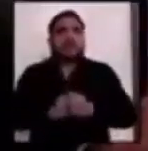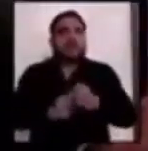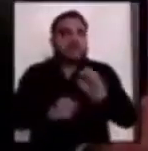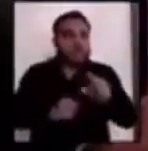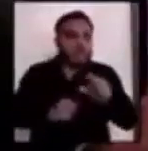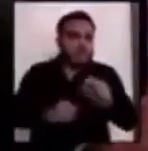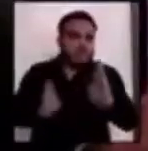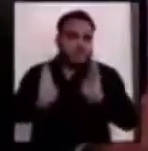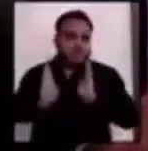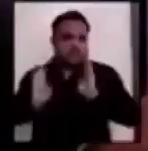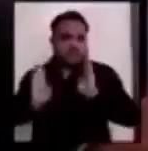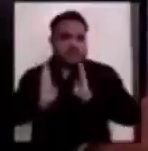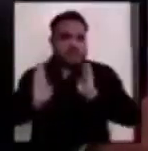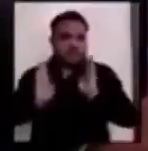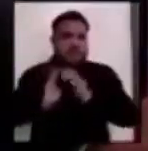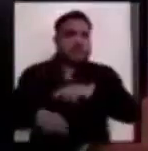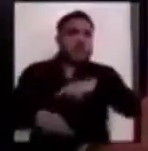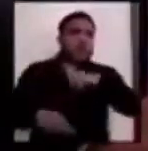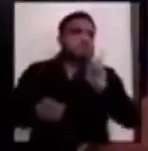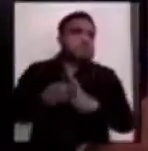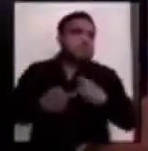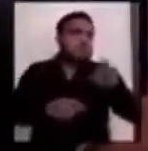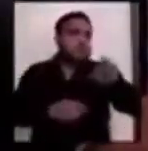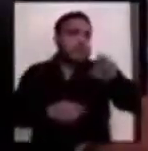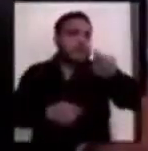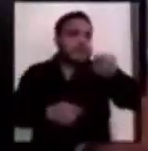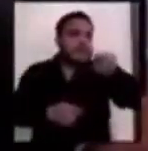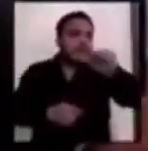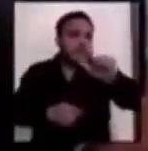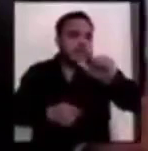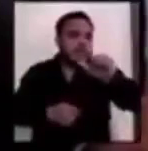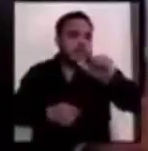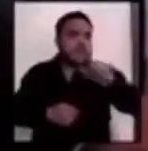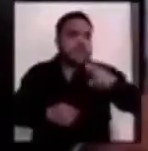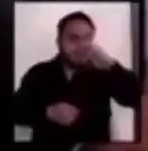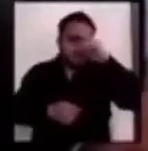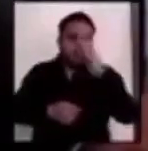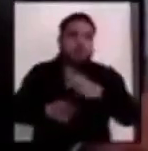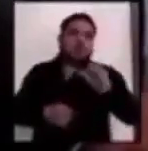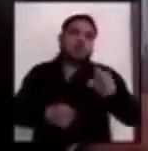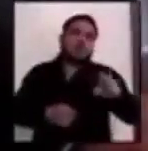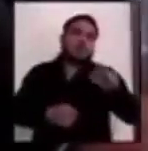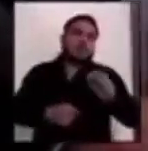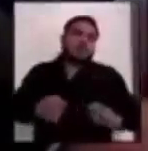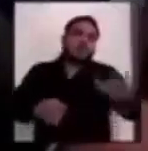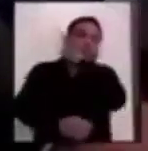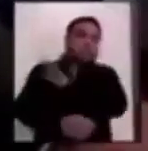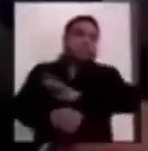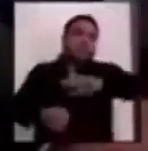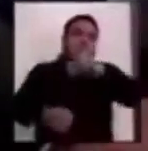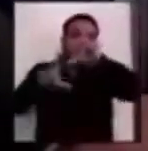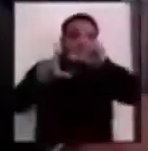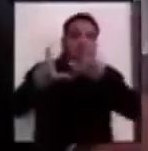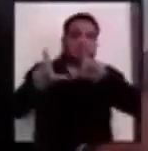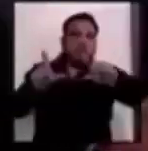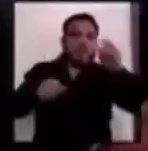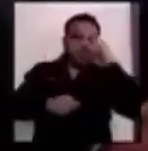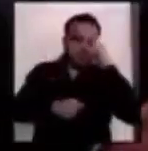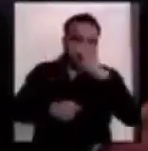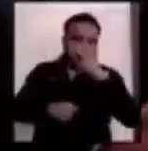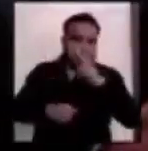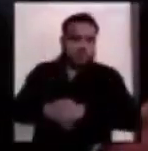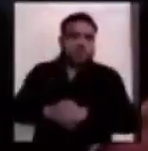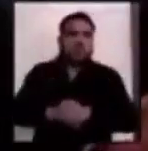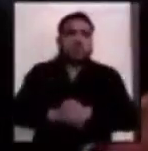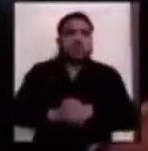mexicano a la marina armada de México y por supuesto a la guardia nacional las familias que forman